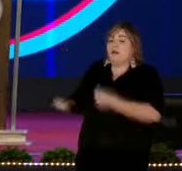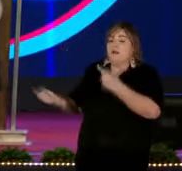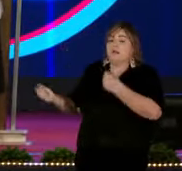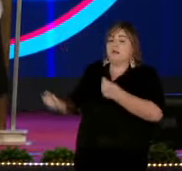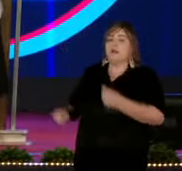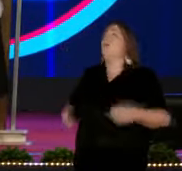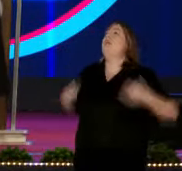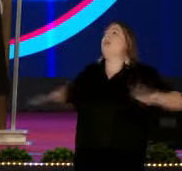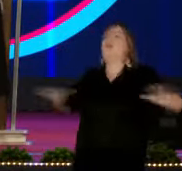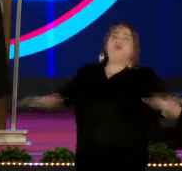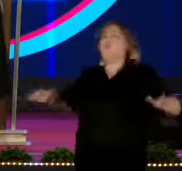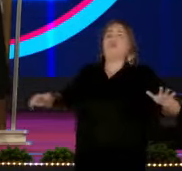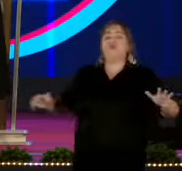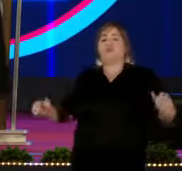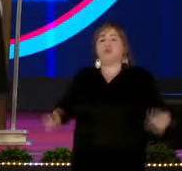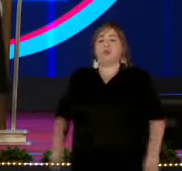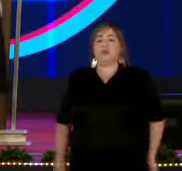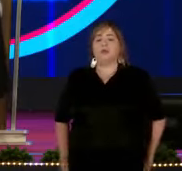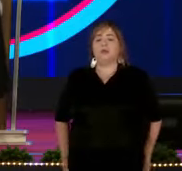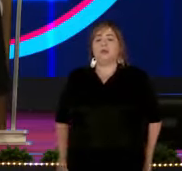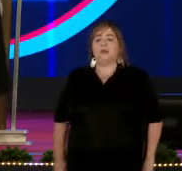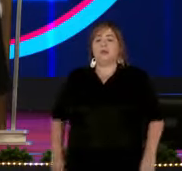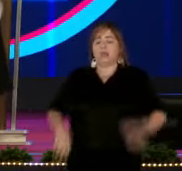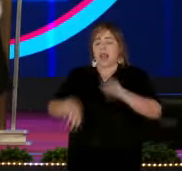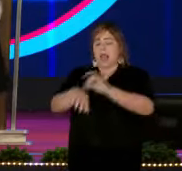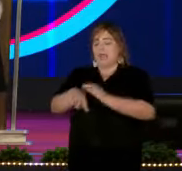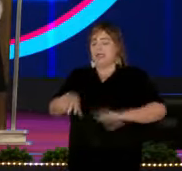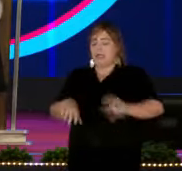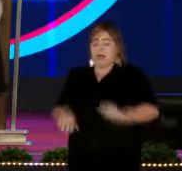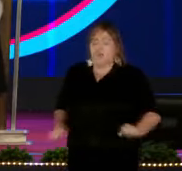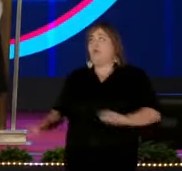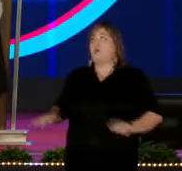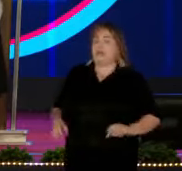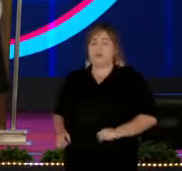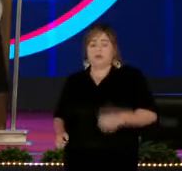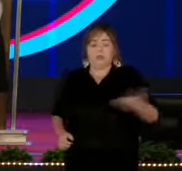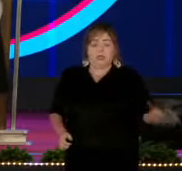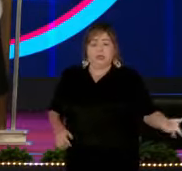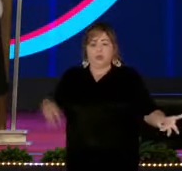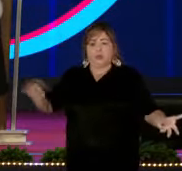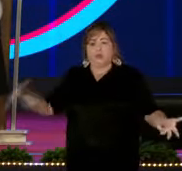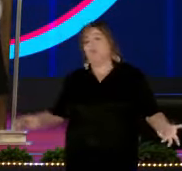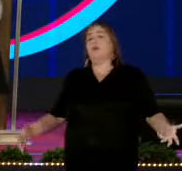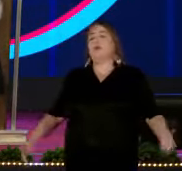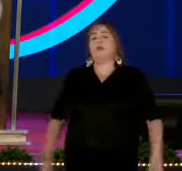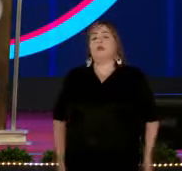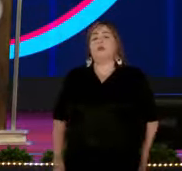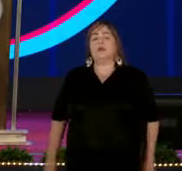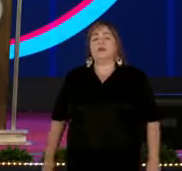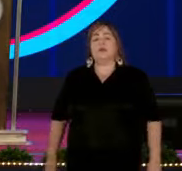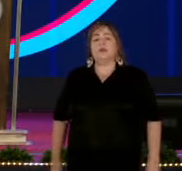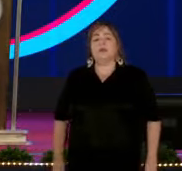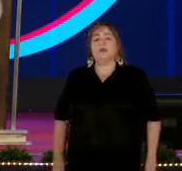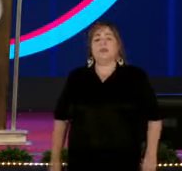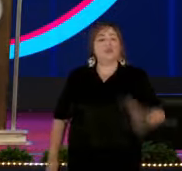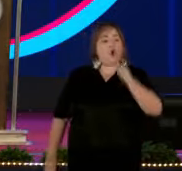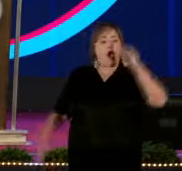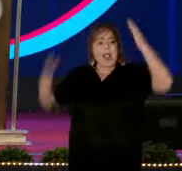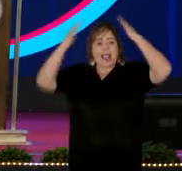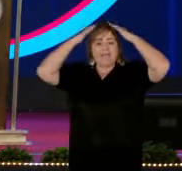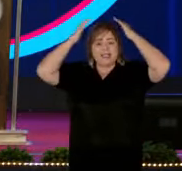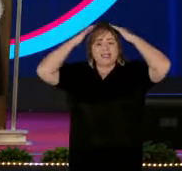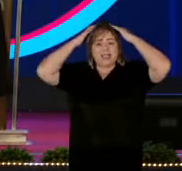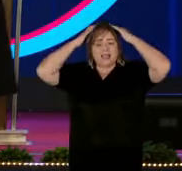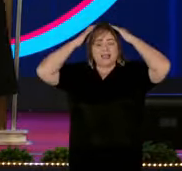Se sacudía. Y la tierra caía para el lado. Y a medida que se sacudía, en vez de la tierra estar en la cabeza y en el